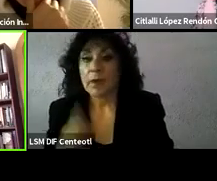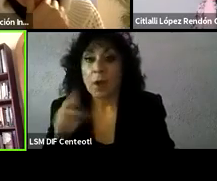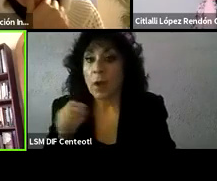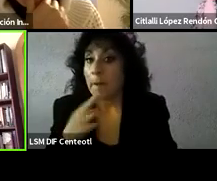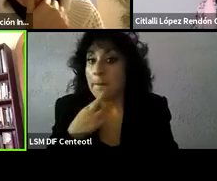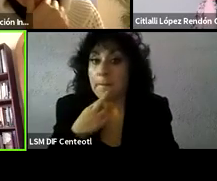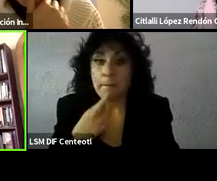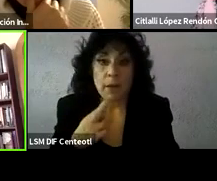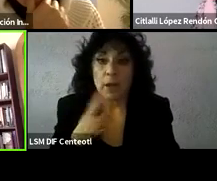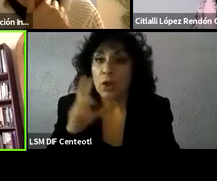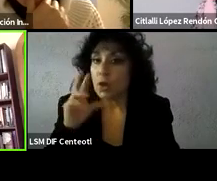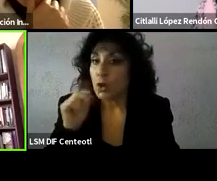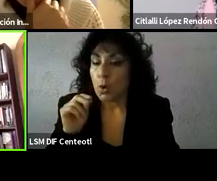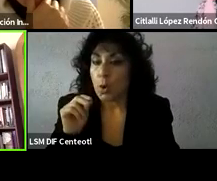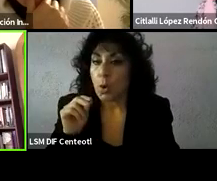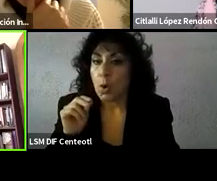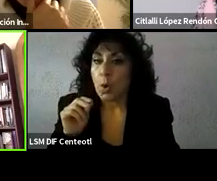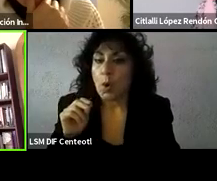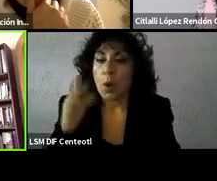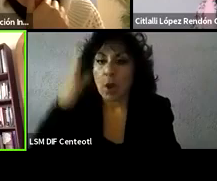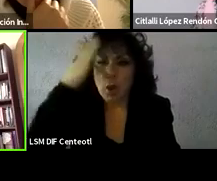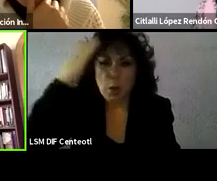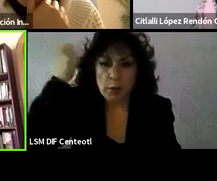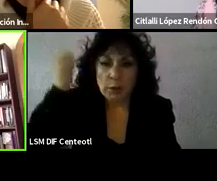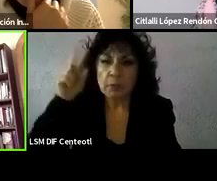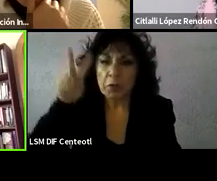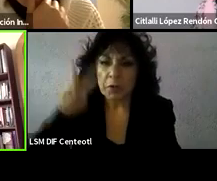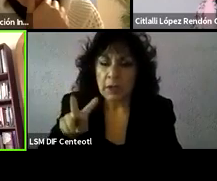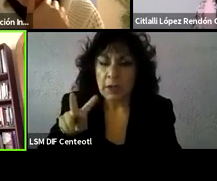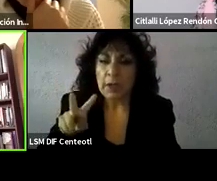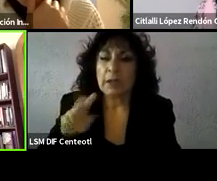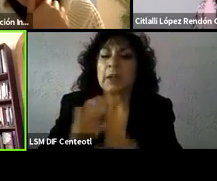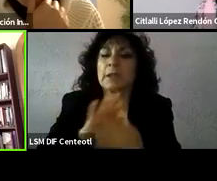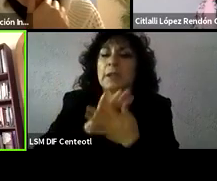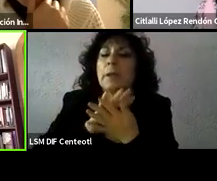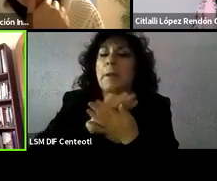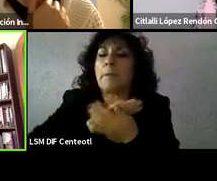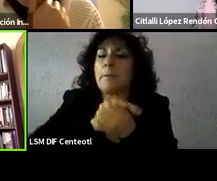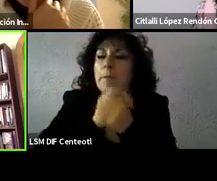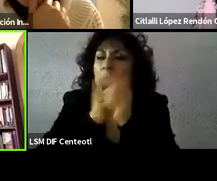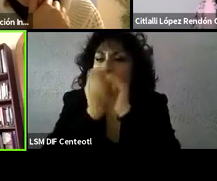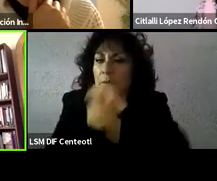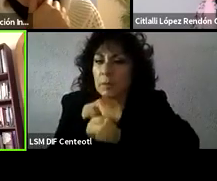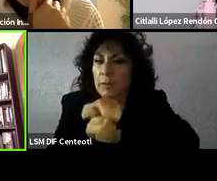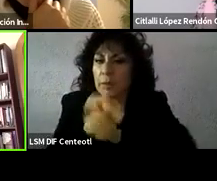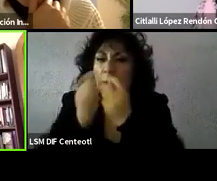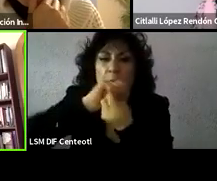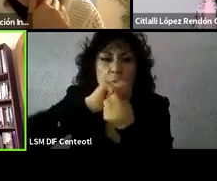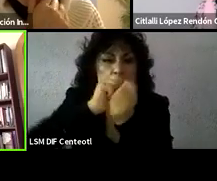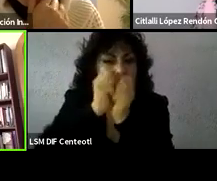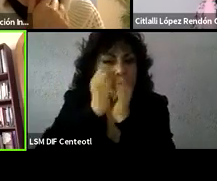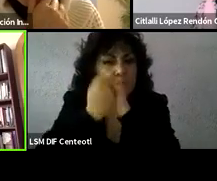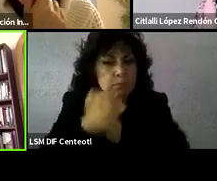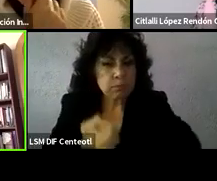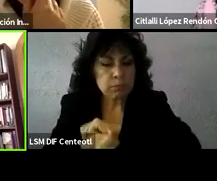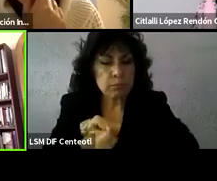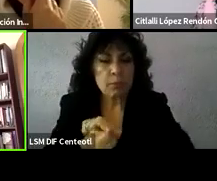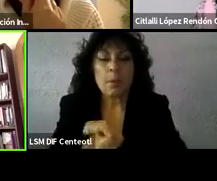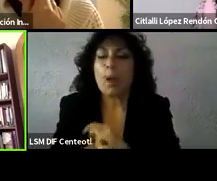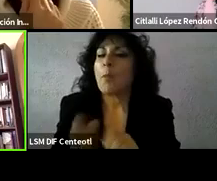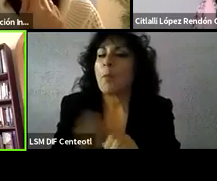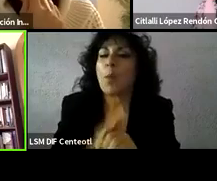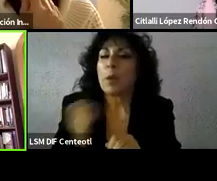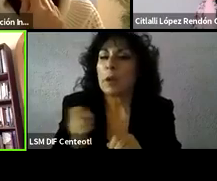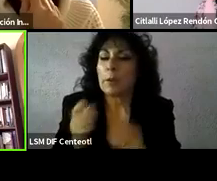se habla de transformación, de acuerdo con lo que plantea Paul Lederach, ¿no? Esta cuestión en donde lo importante es que